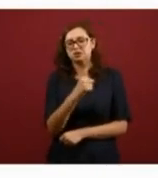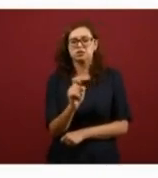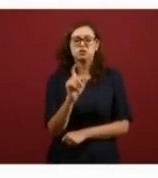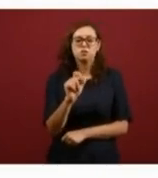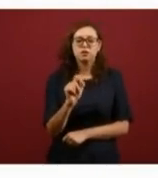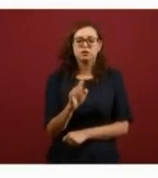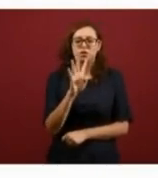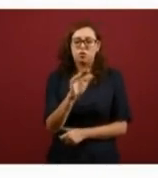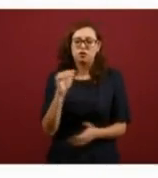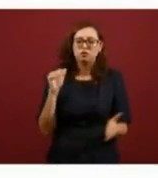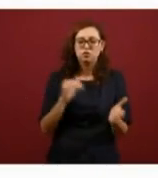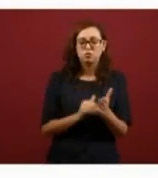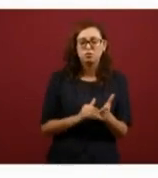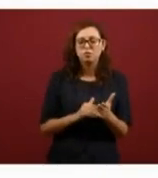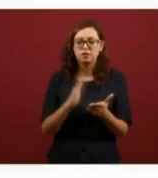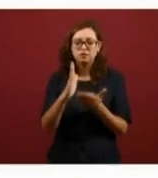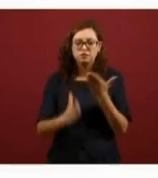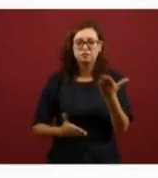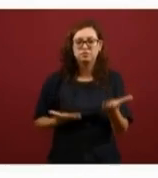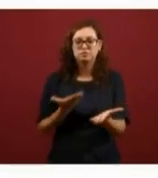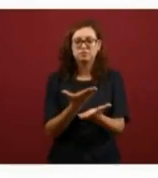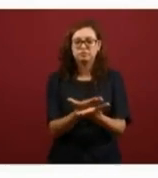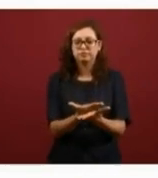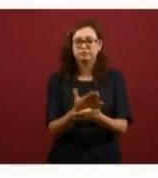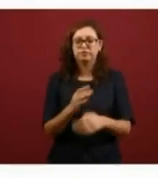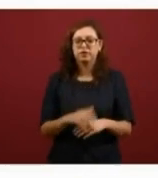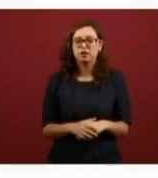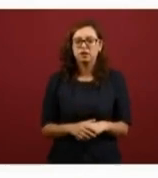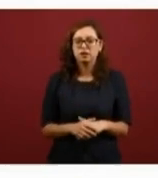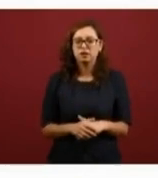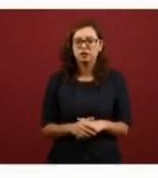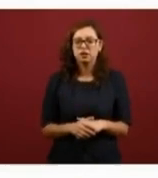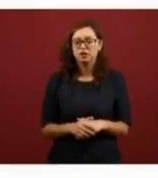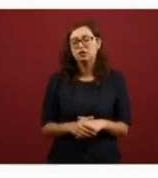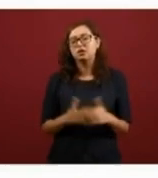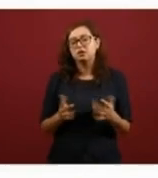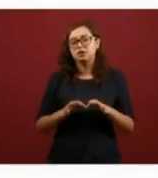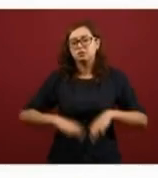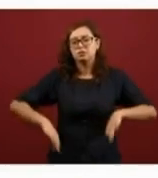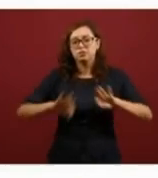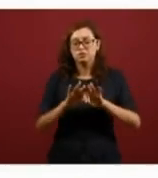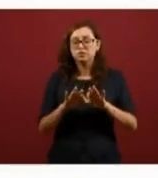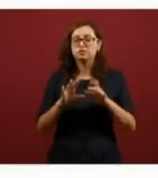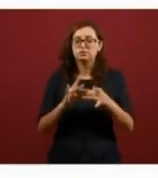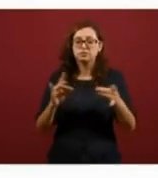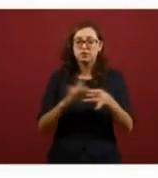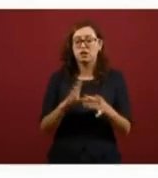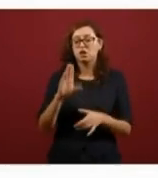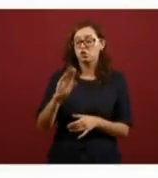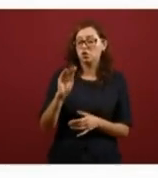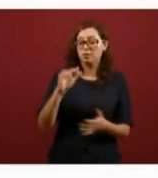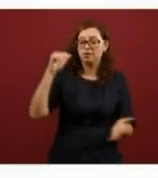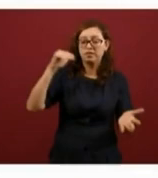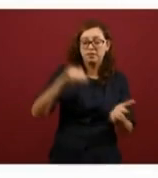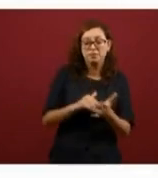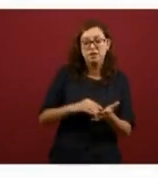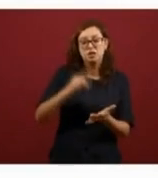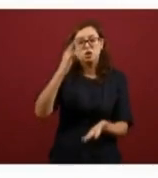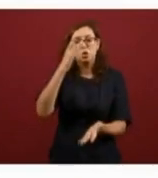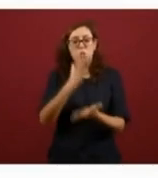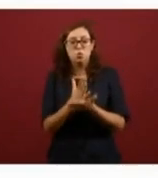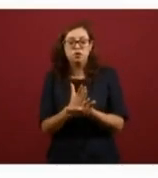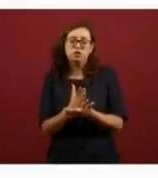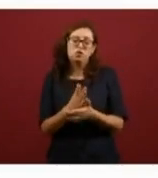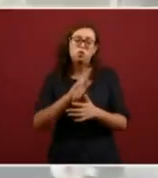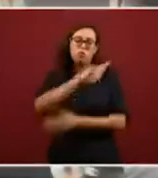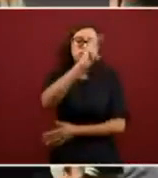124,000 solicitudes. De estas, cabe señalar, y es sintomático, más de 90,000 son solamente de Bien Pesca.